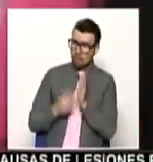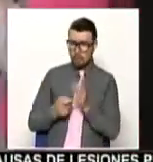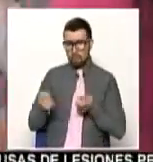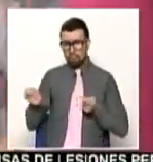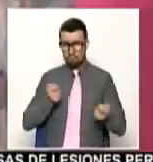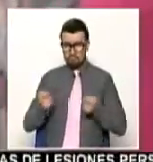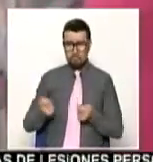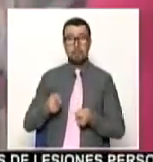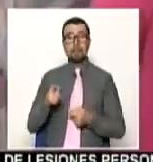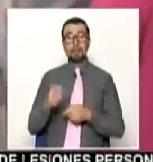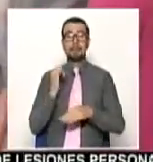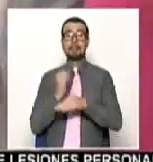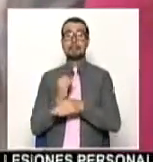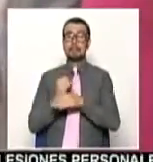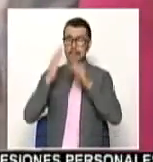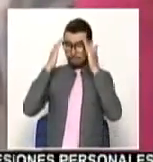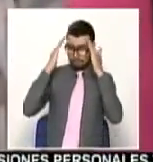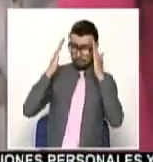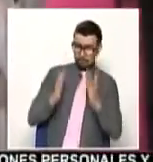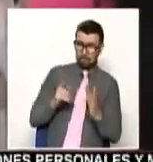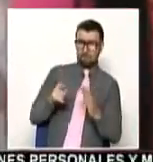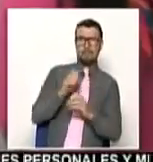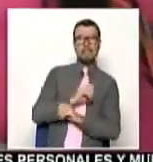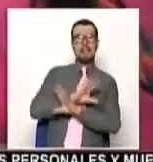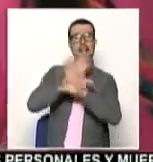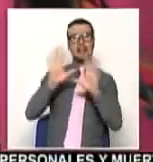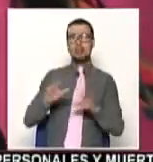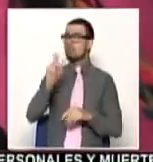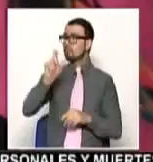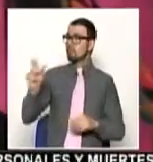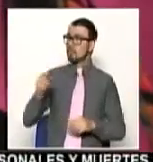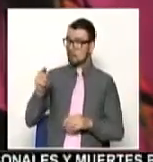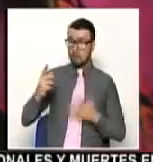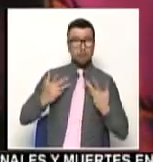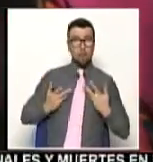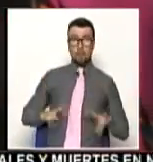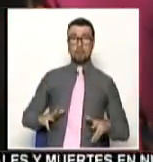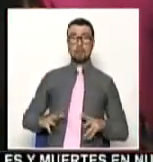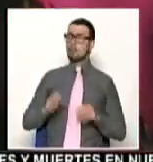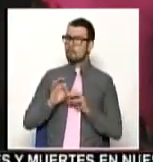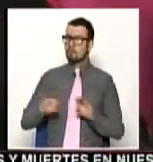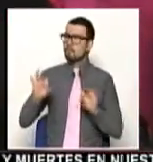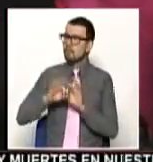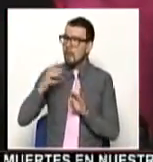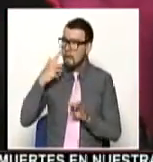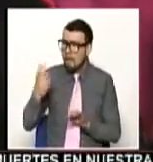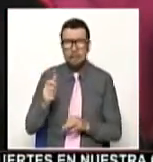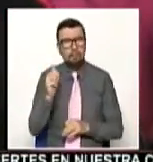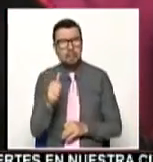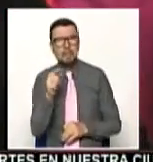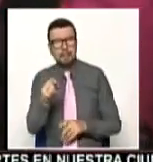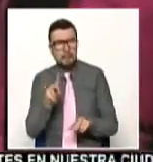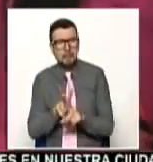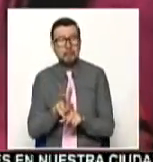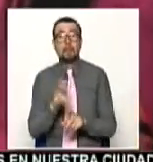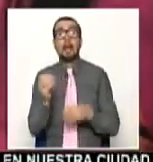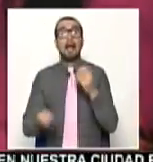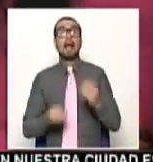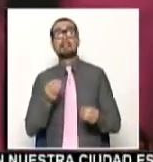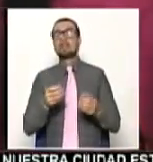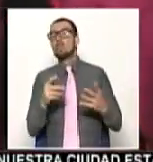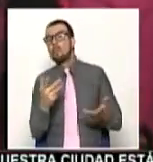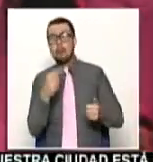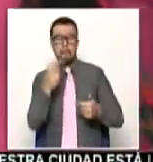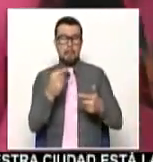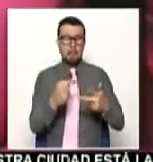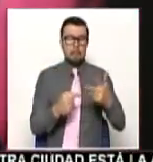institucional para que quede claro para cualquier ciudadano y para más para una víctima qué camino tiene que recorrer para